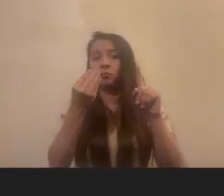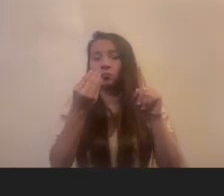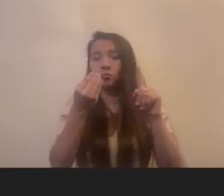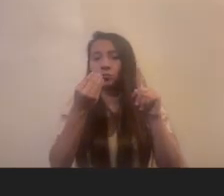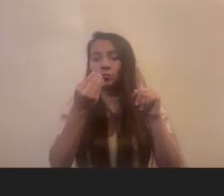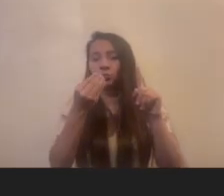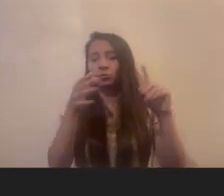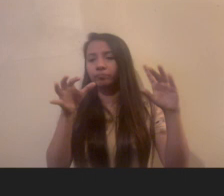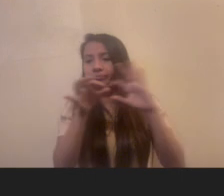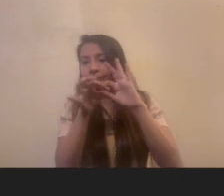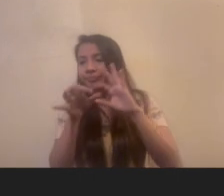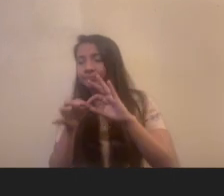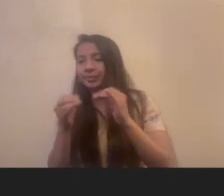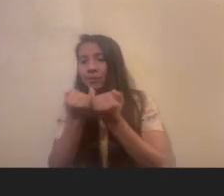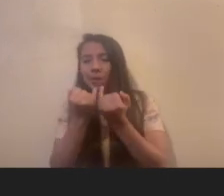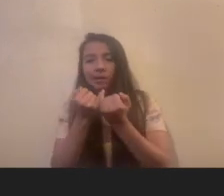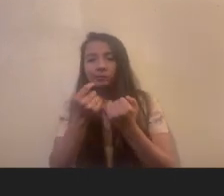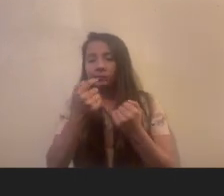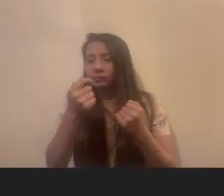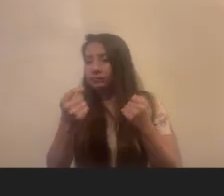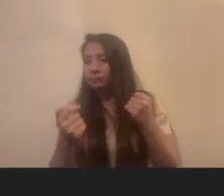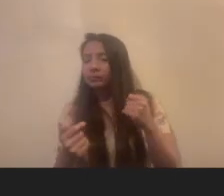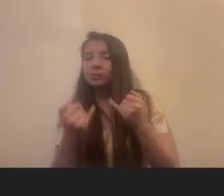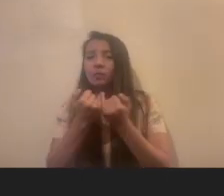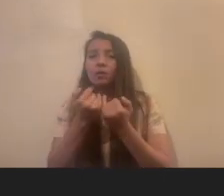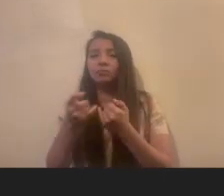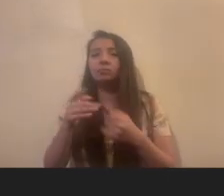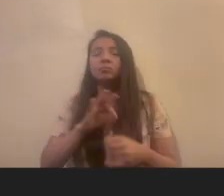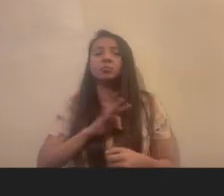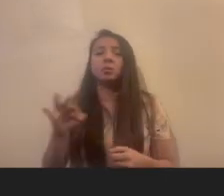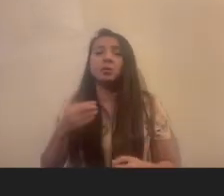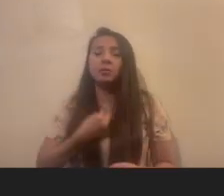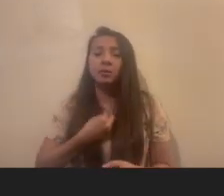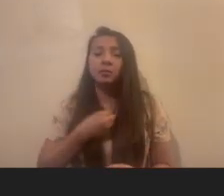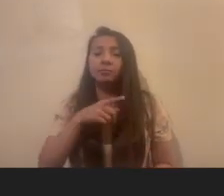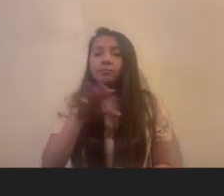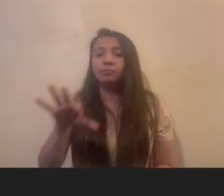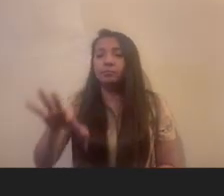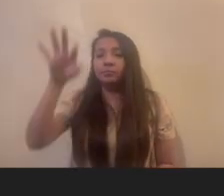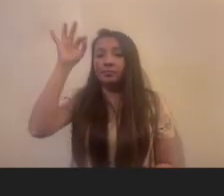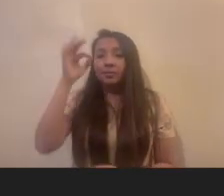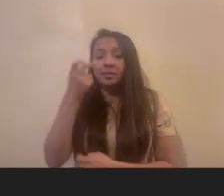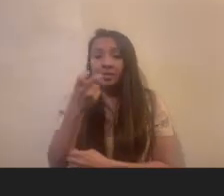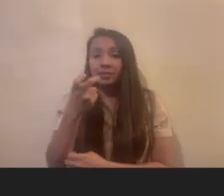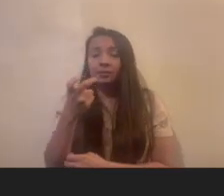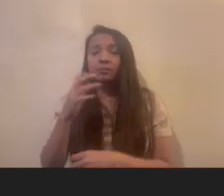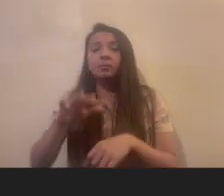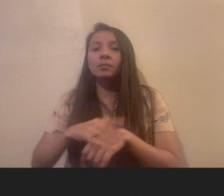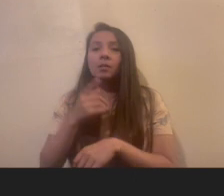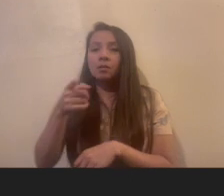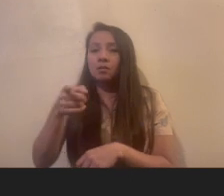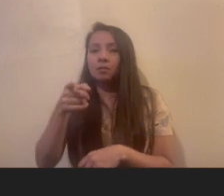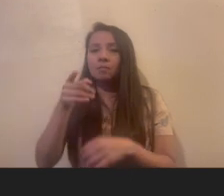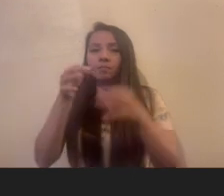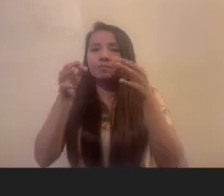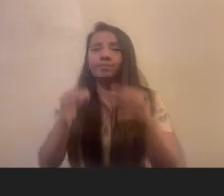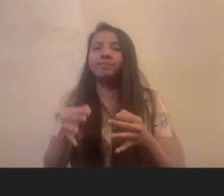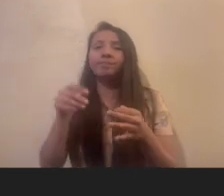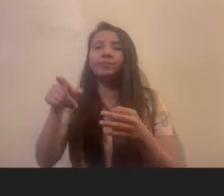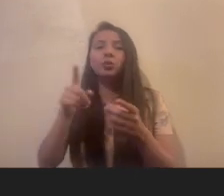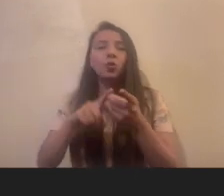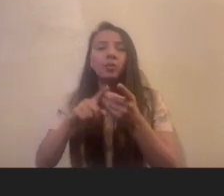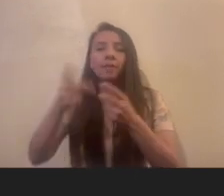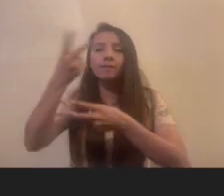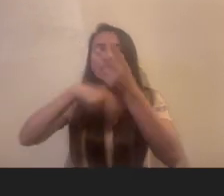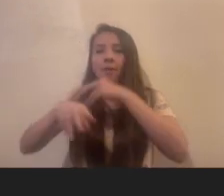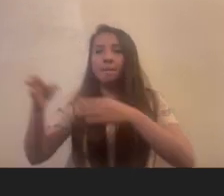que se adaptan. Variedades, perdón. Sí, y hay muchísimas y que se adaptan a distintas condiciones. Bueno, nosotros elegimos esta justamente porque es una especie nativa